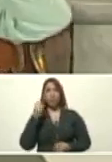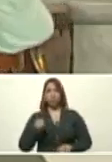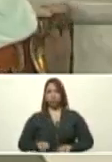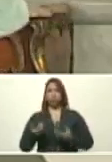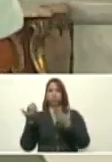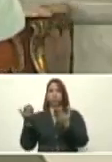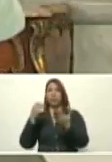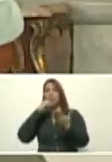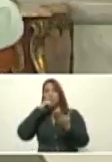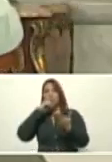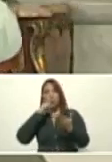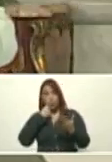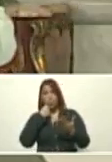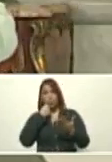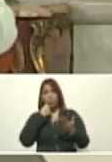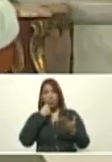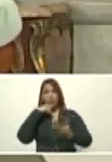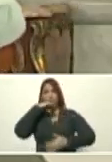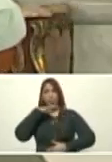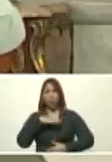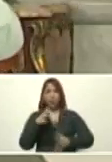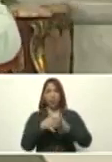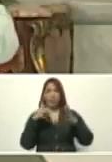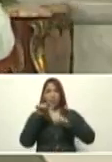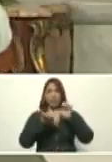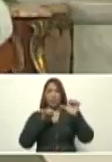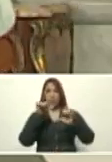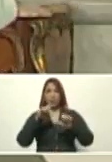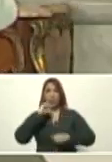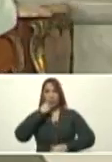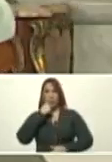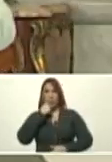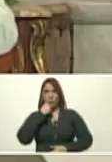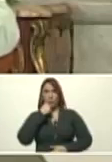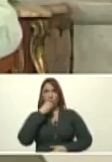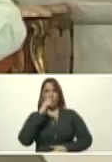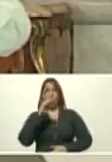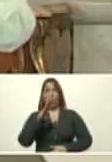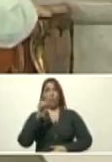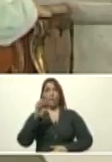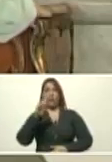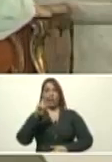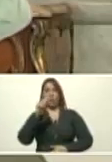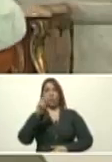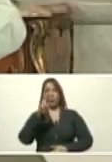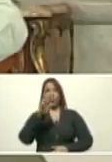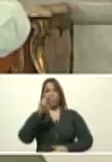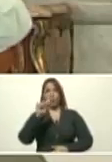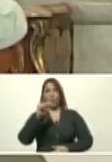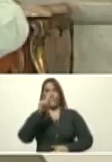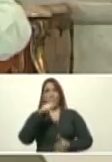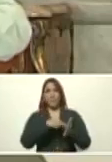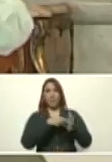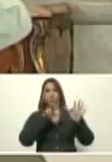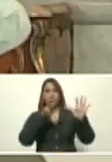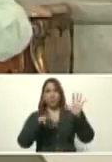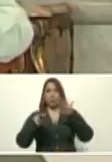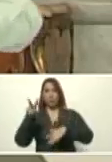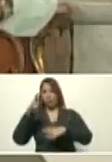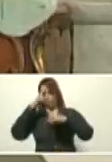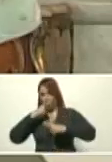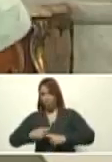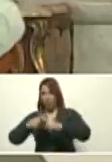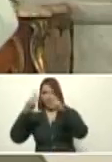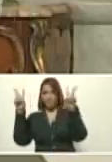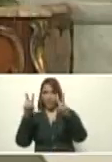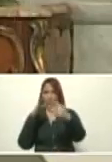la historia grande de siglos de Rusia? Obertura 1812, Tchaikovsky en homenaje a la